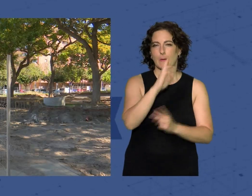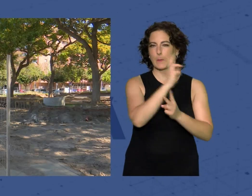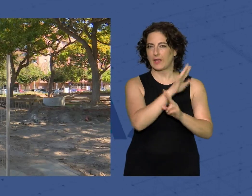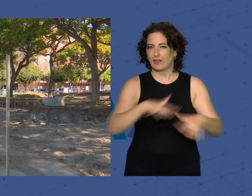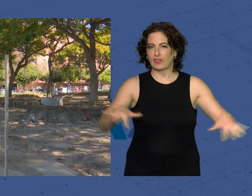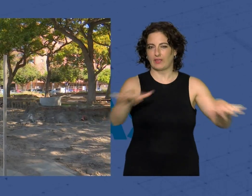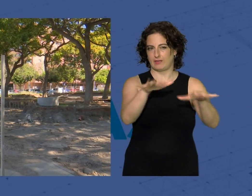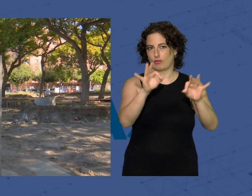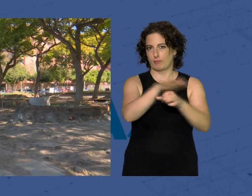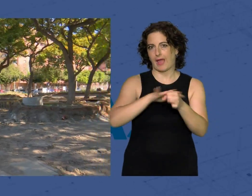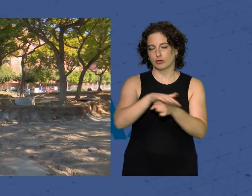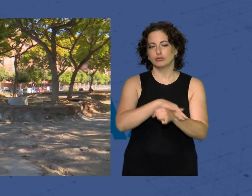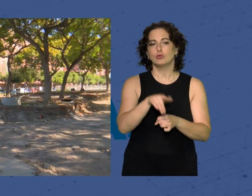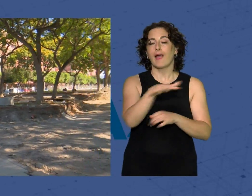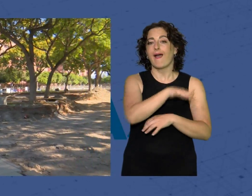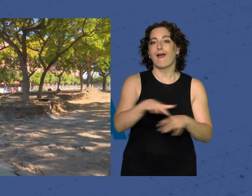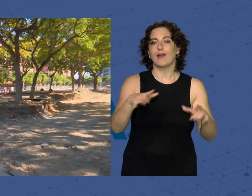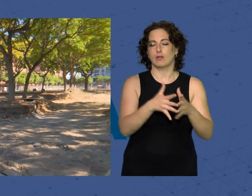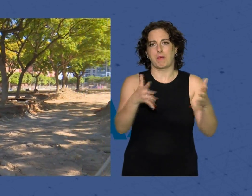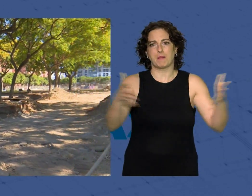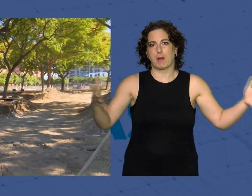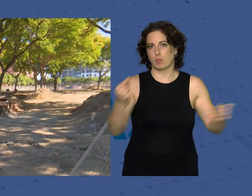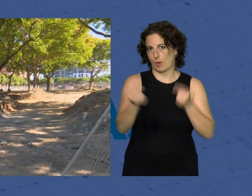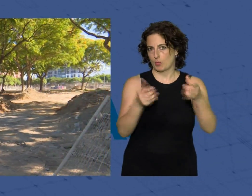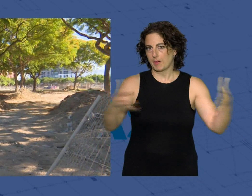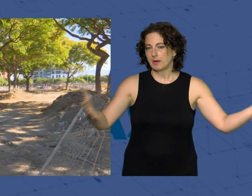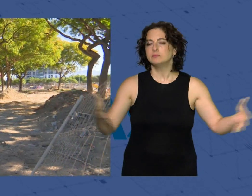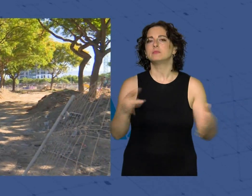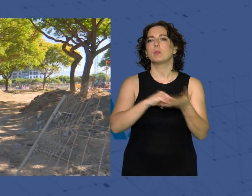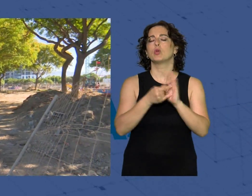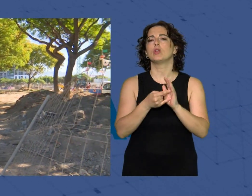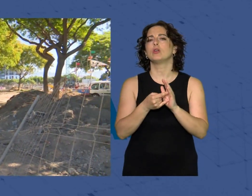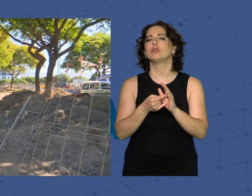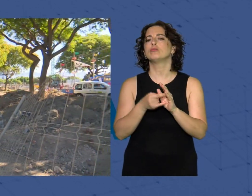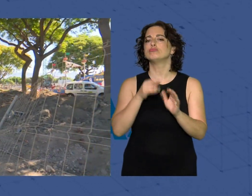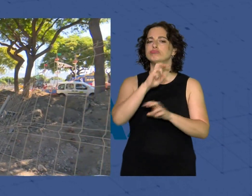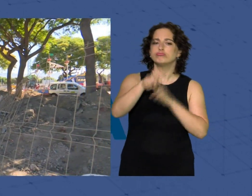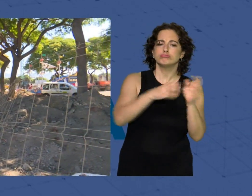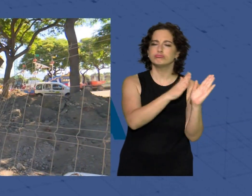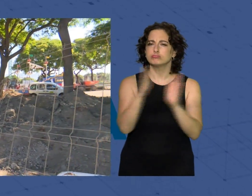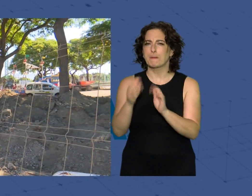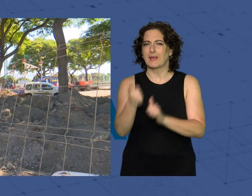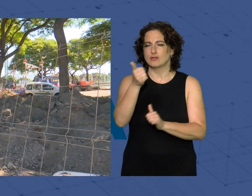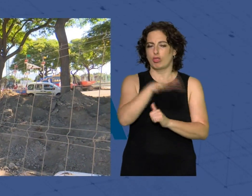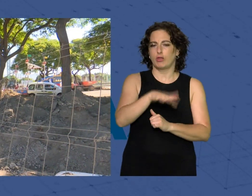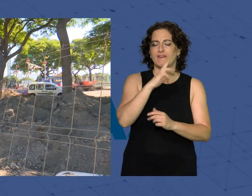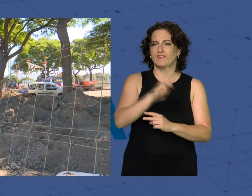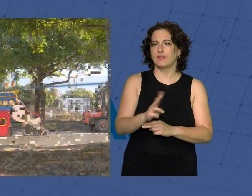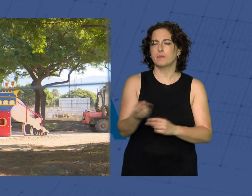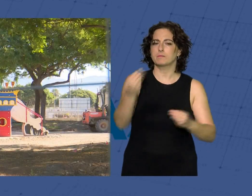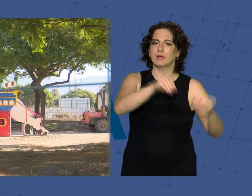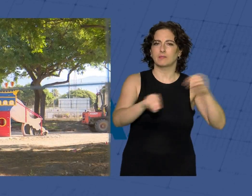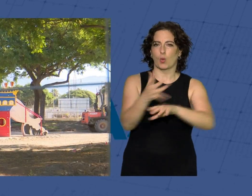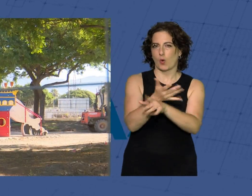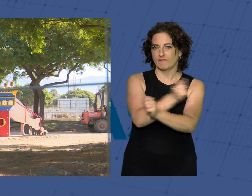esta barriada un área de la ciudad en plena expansión el proyecto reorganizará el entorno con más zonas verdes y se colocarán nuevos juegos